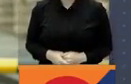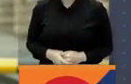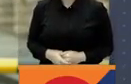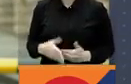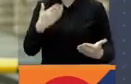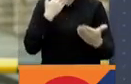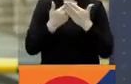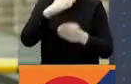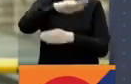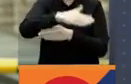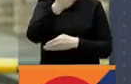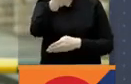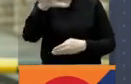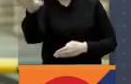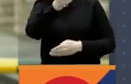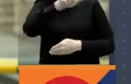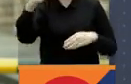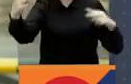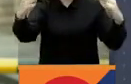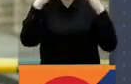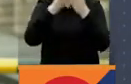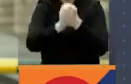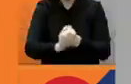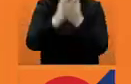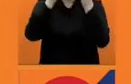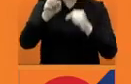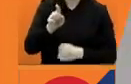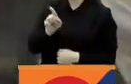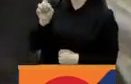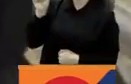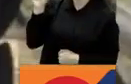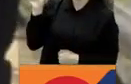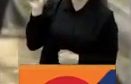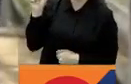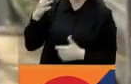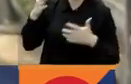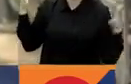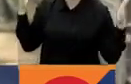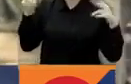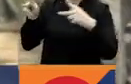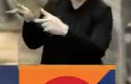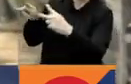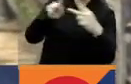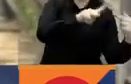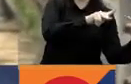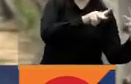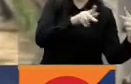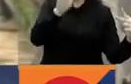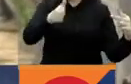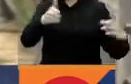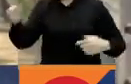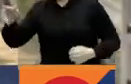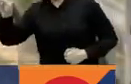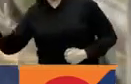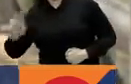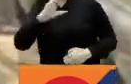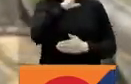Buenas tardes para usted y para todos los televidentes. El panorama que se vive aquí en el Puente Internacional Simón Bolívar es que hasta ahora